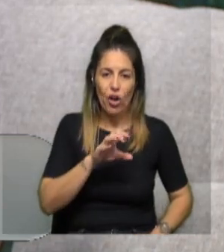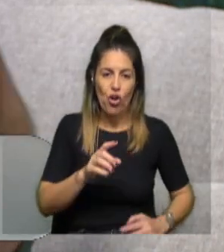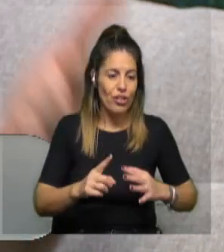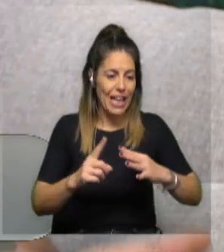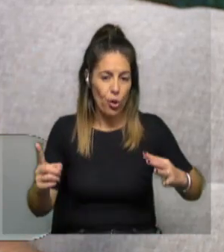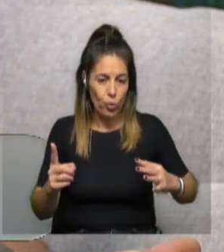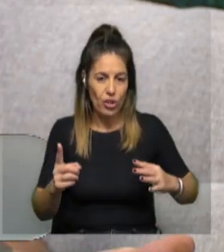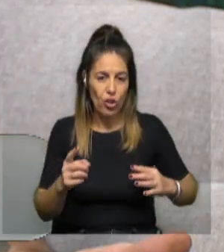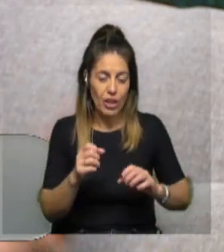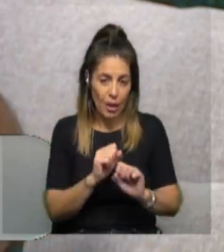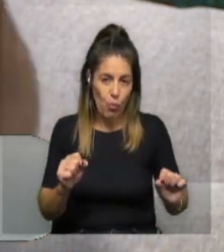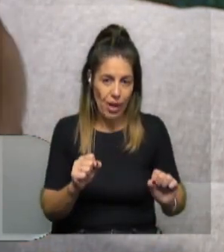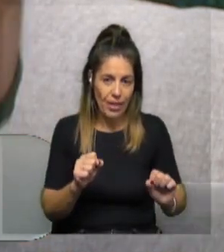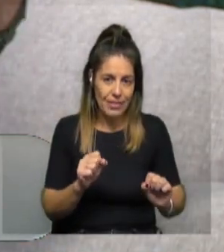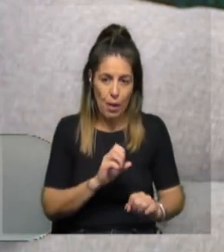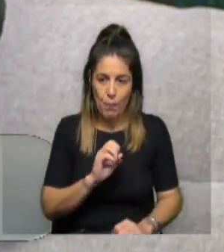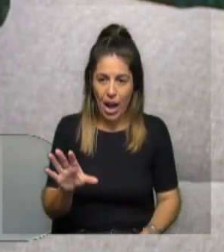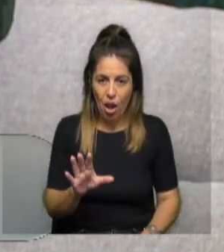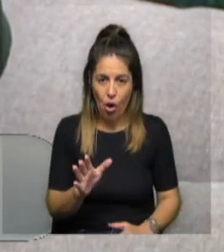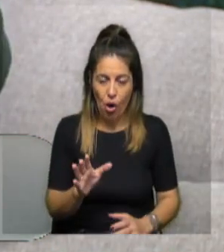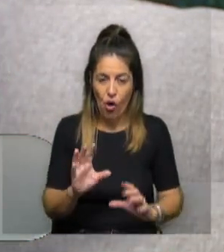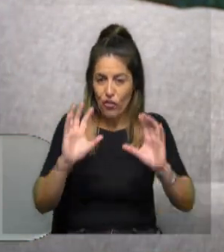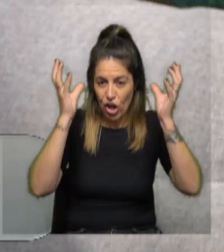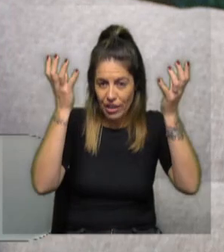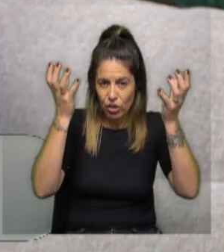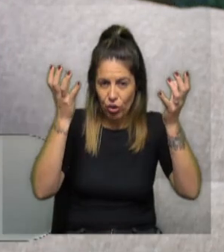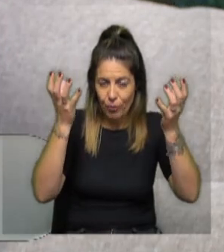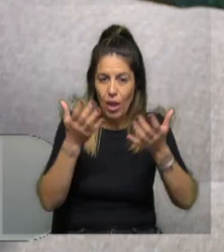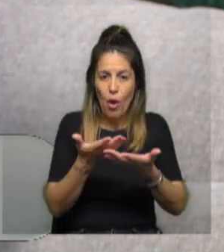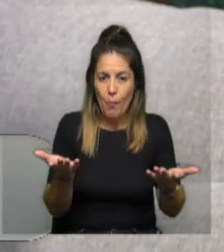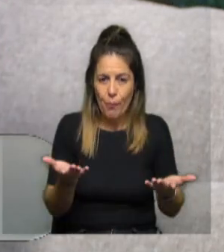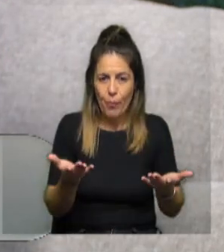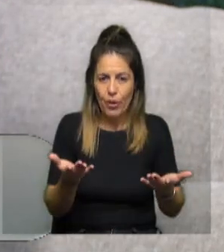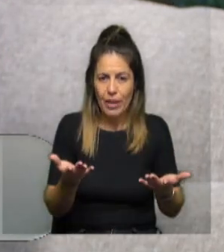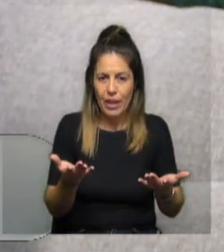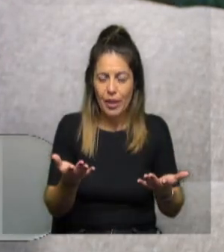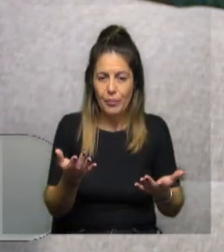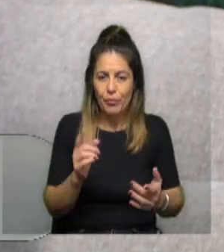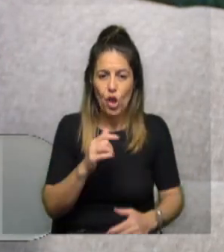eso suceda. Bien. Porque tampoco tienen, perdóname, extraña, tampoco tienen...